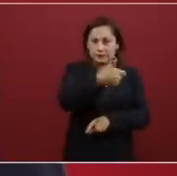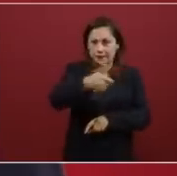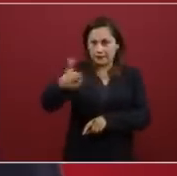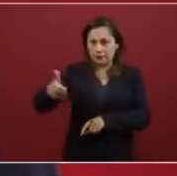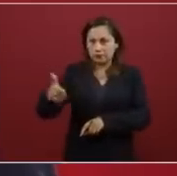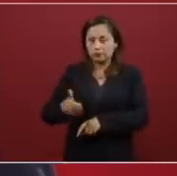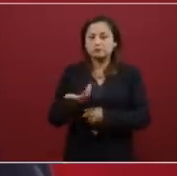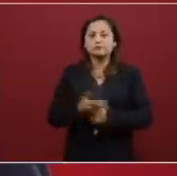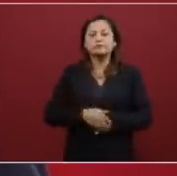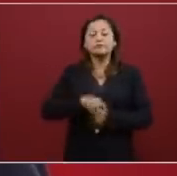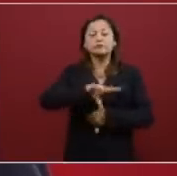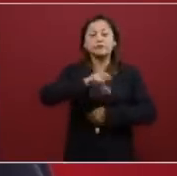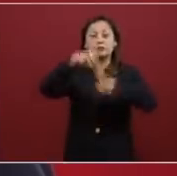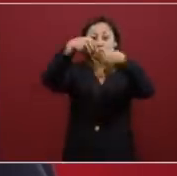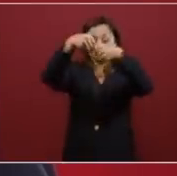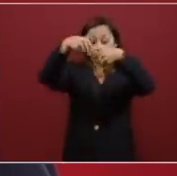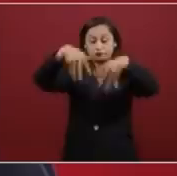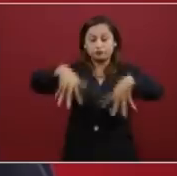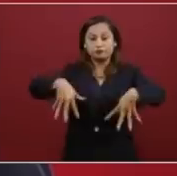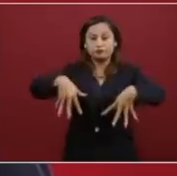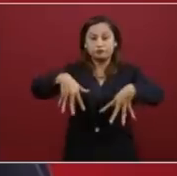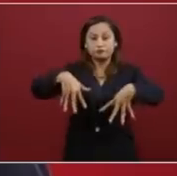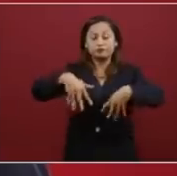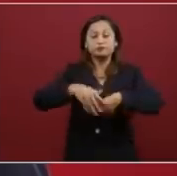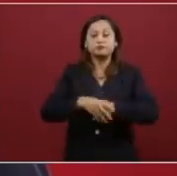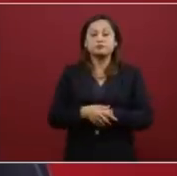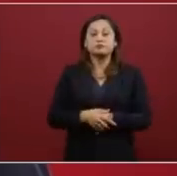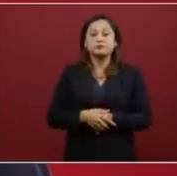baja a